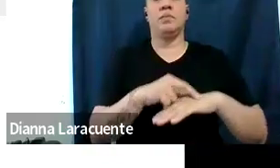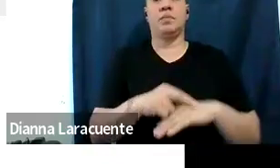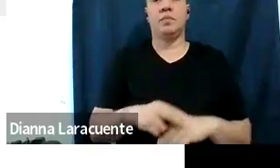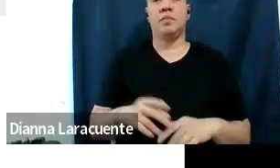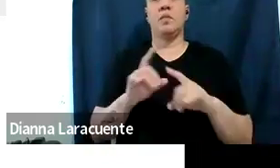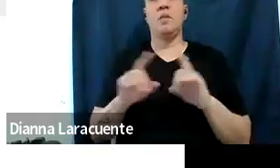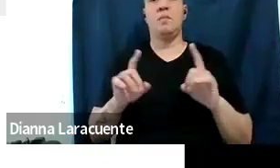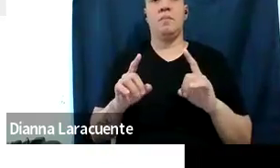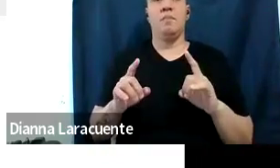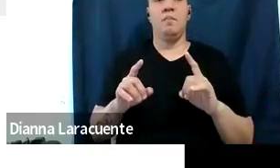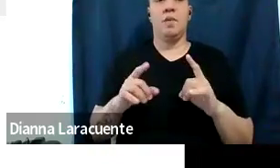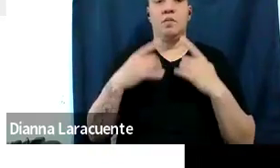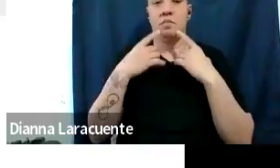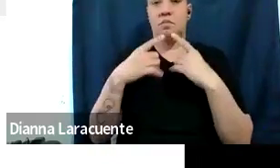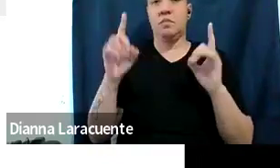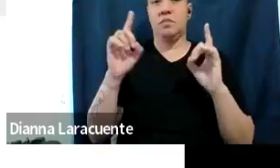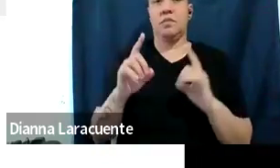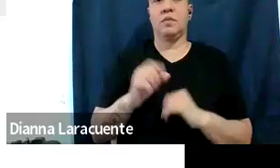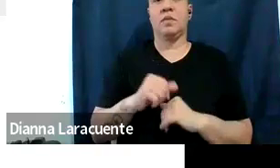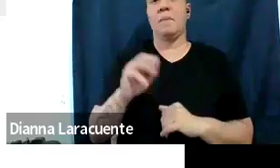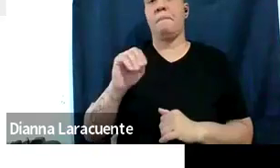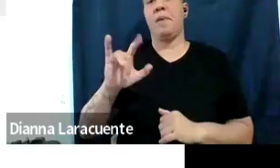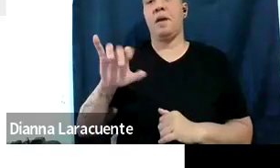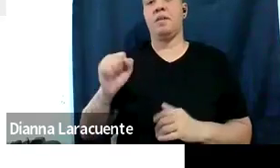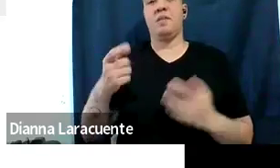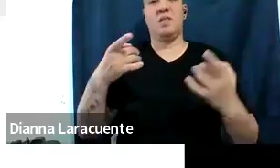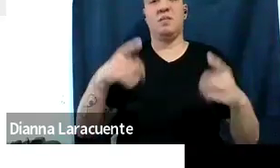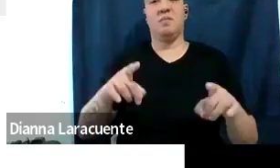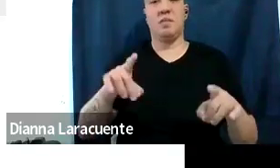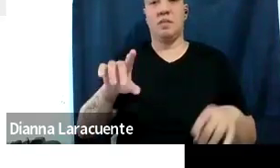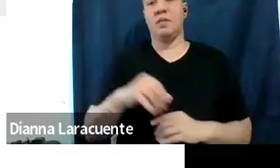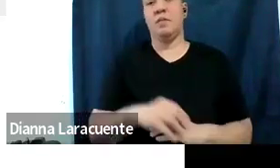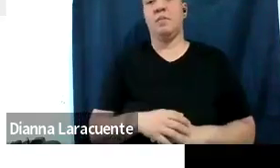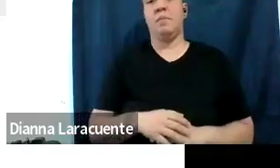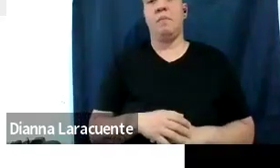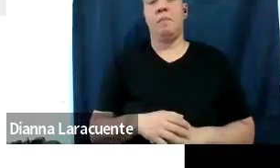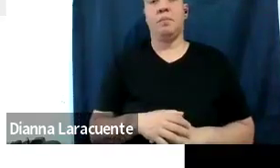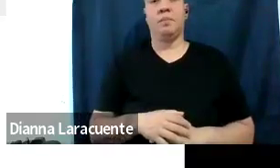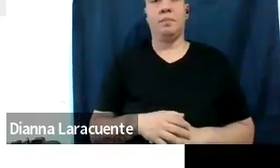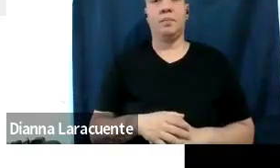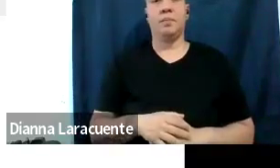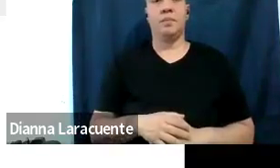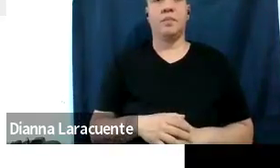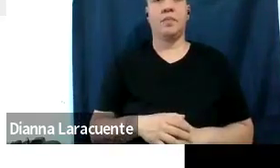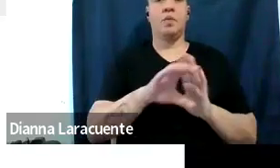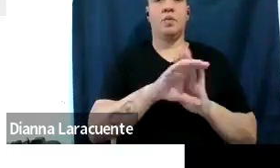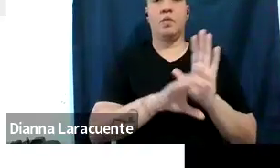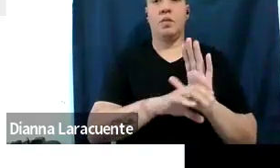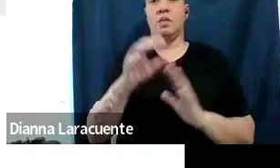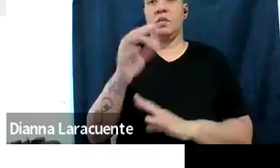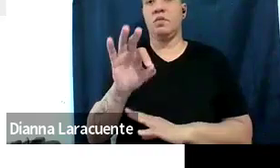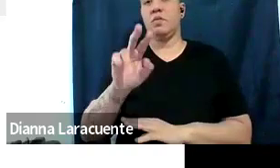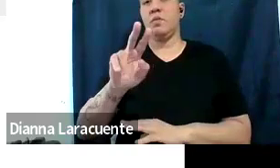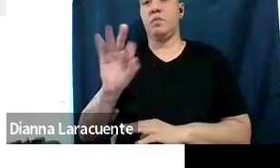de Miles que nos trae en el 98, derogan la constitución en el 1899,